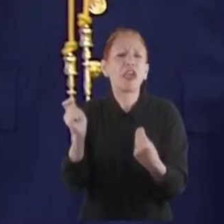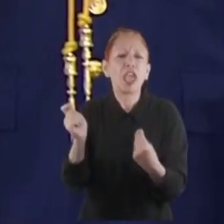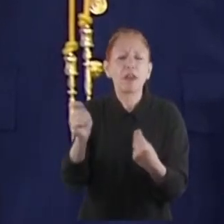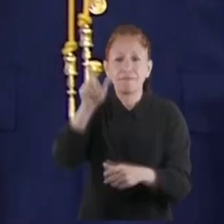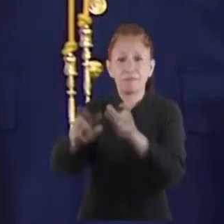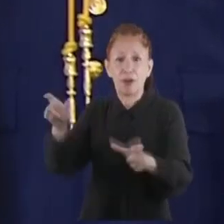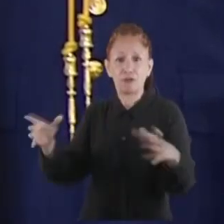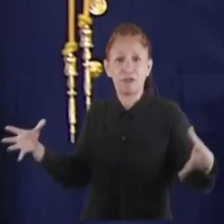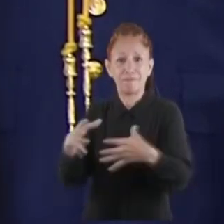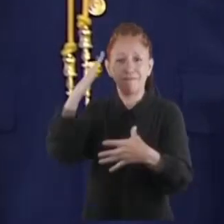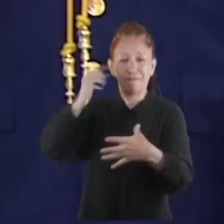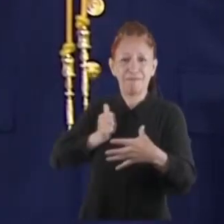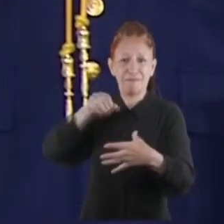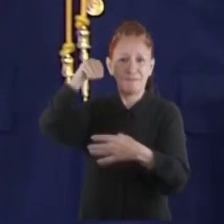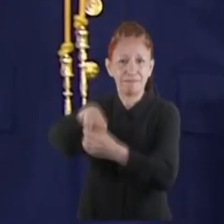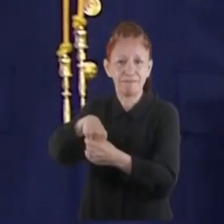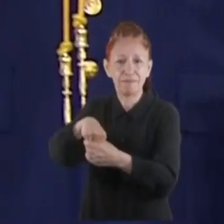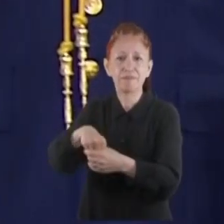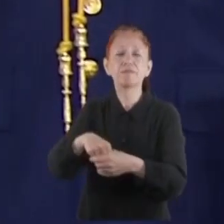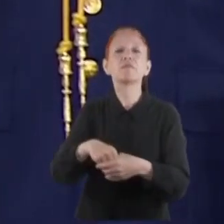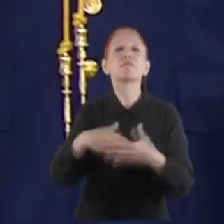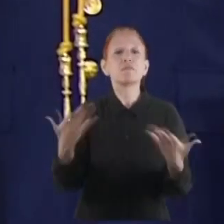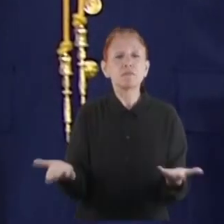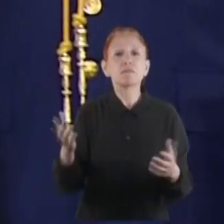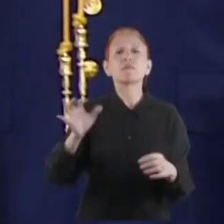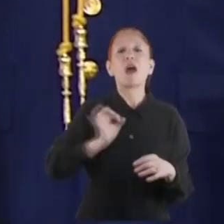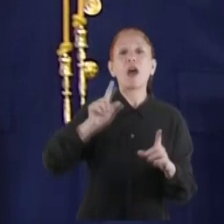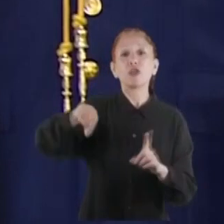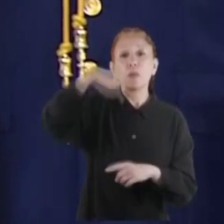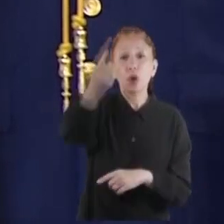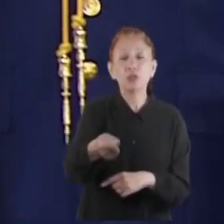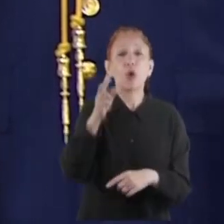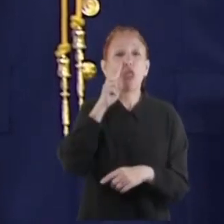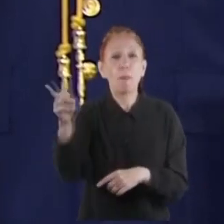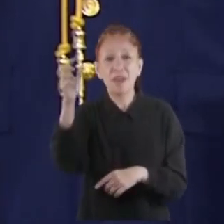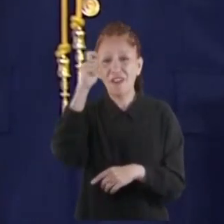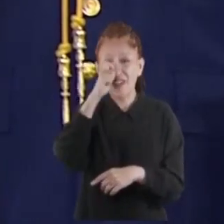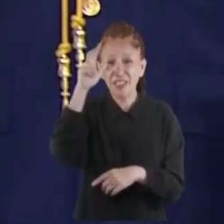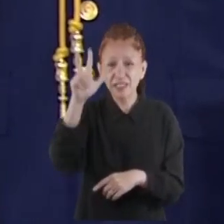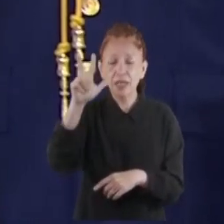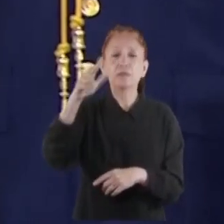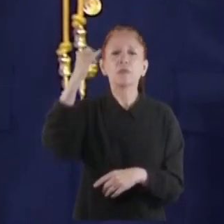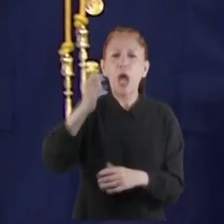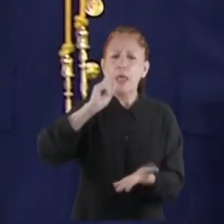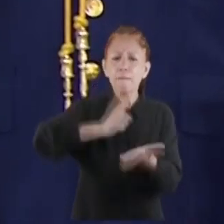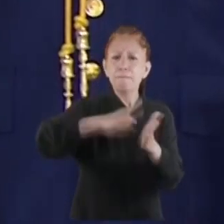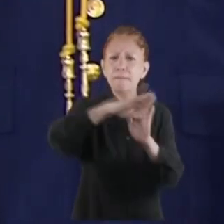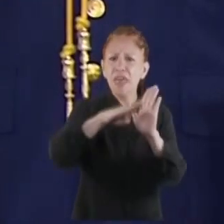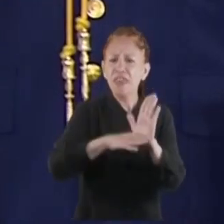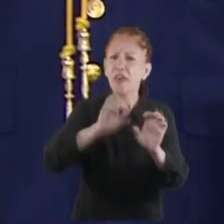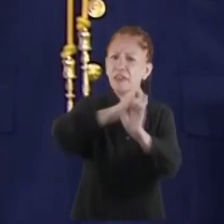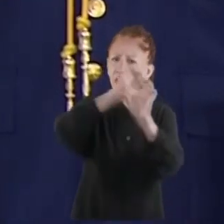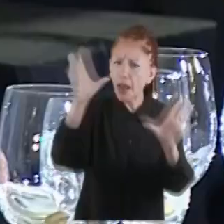Para ello, en el ejercicio 2023, concluyendo con medidas de simplificación y transparencia